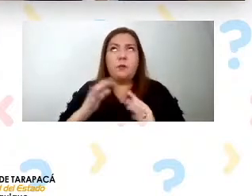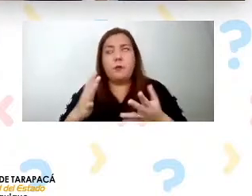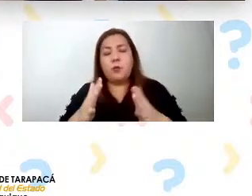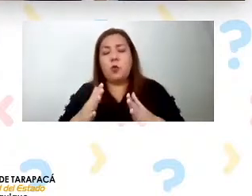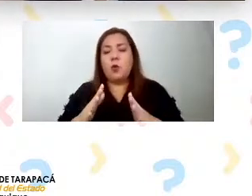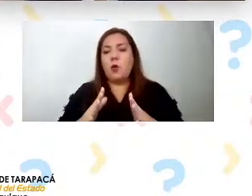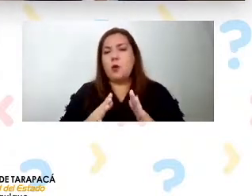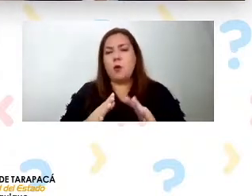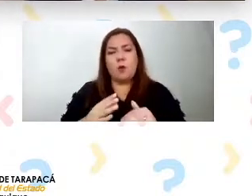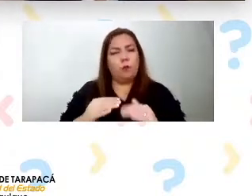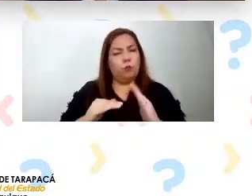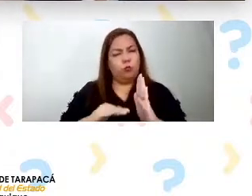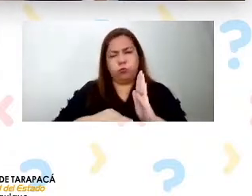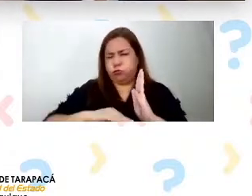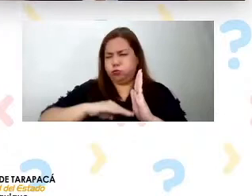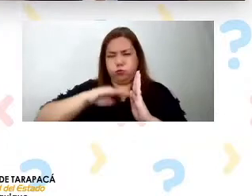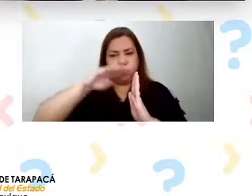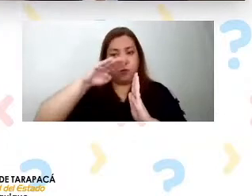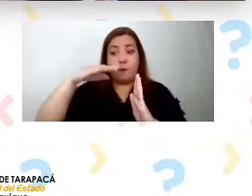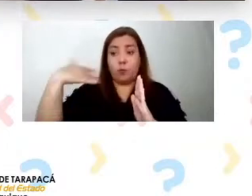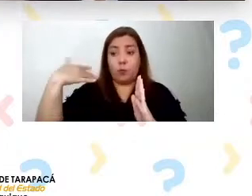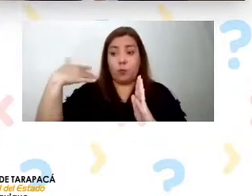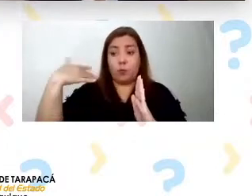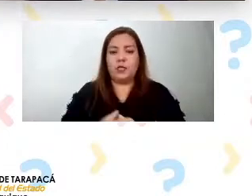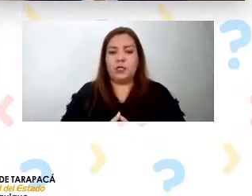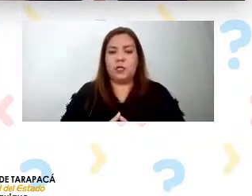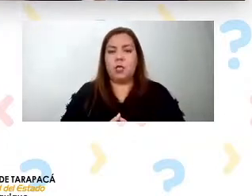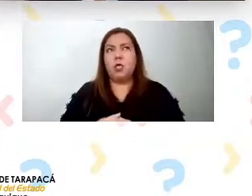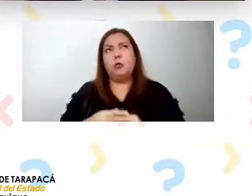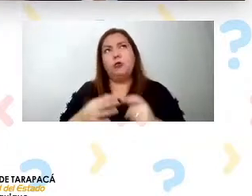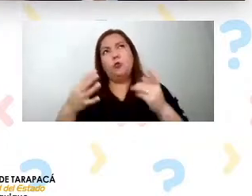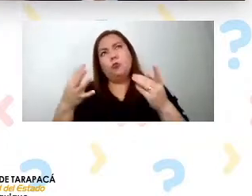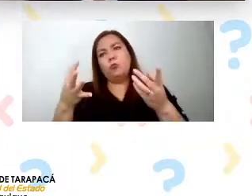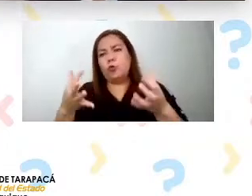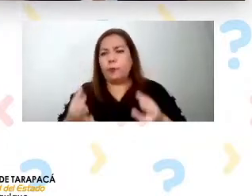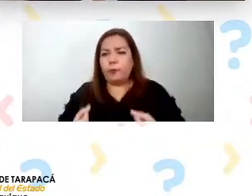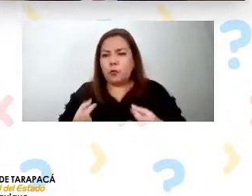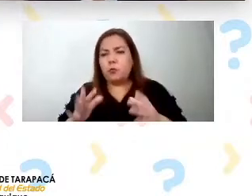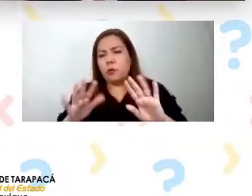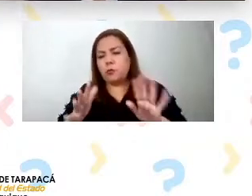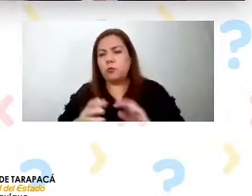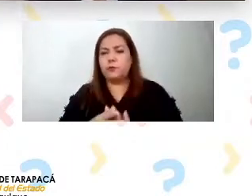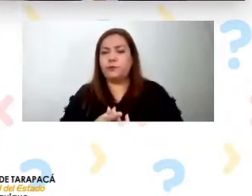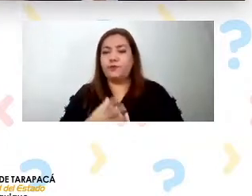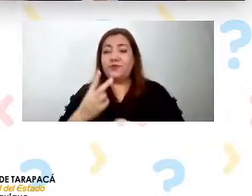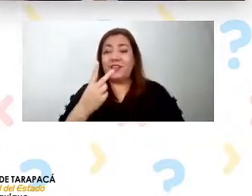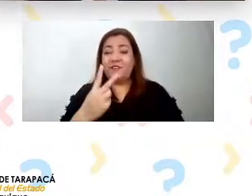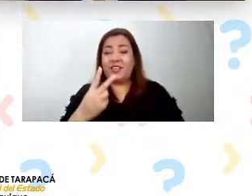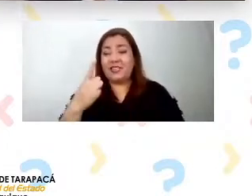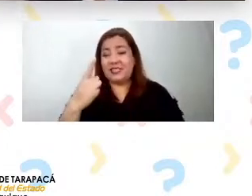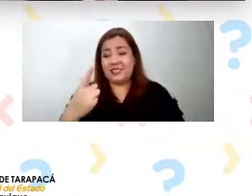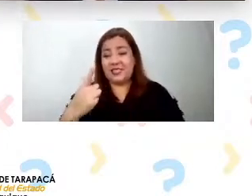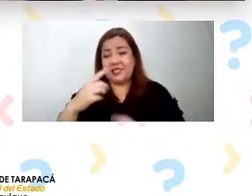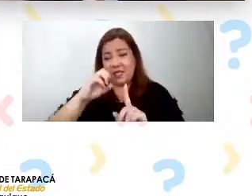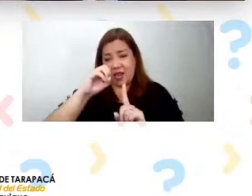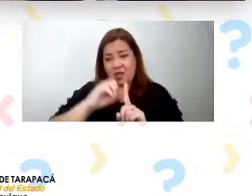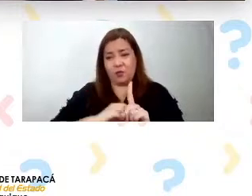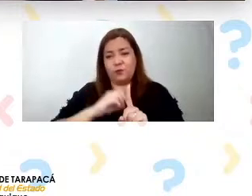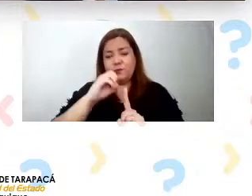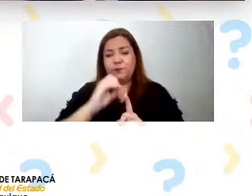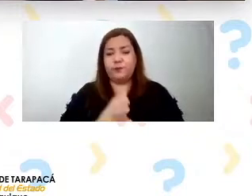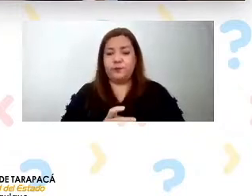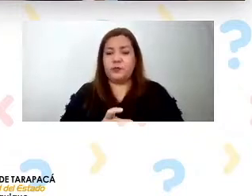temperaturas muy, muy altas y con un promedio de prácticamente de 27 grados Celsius.